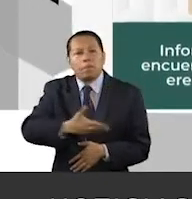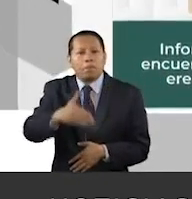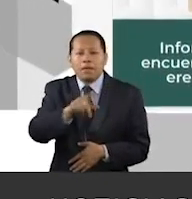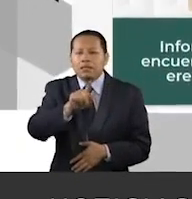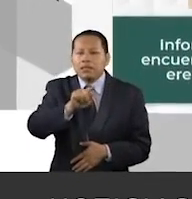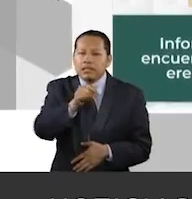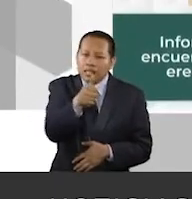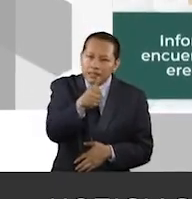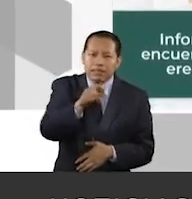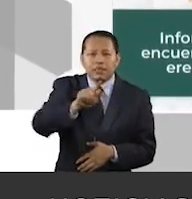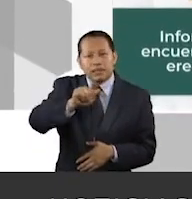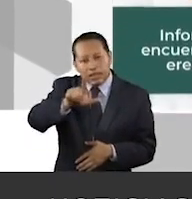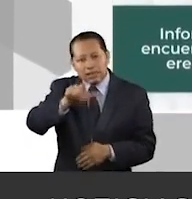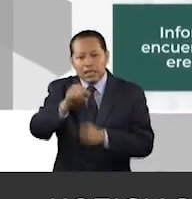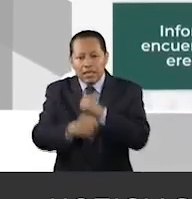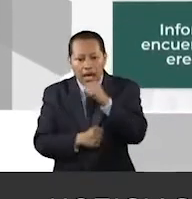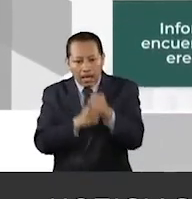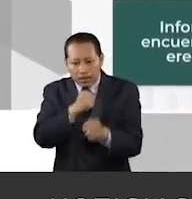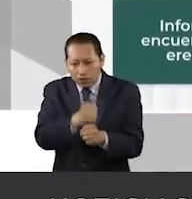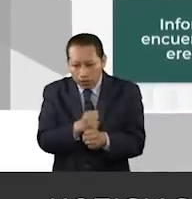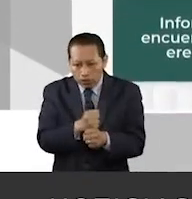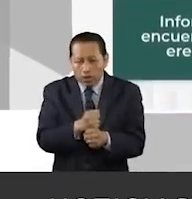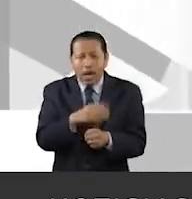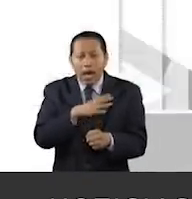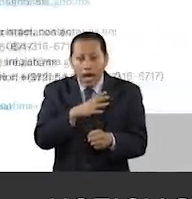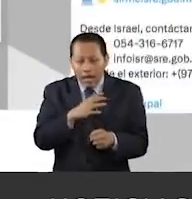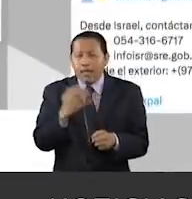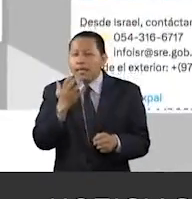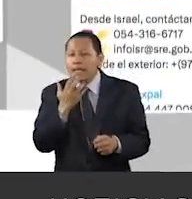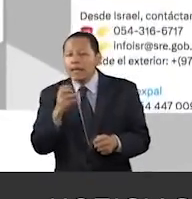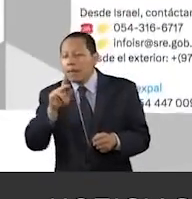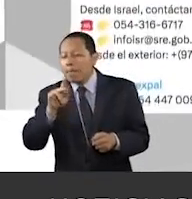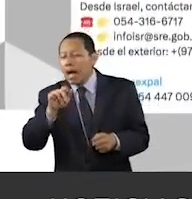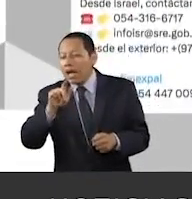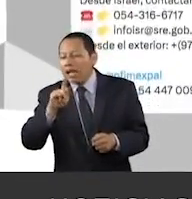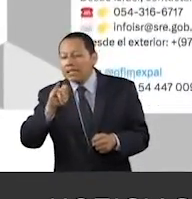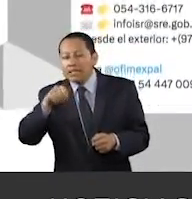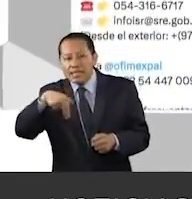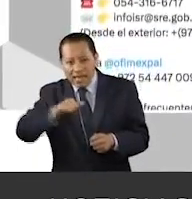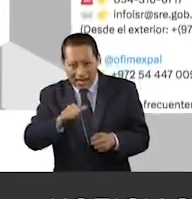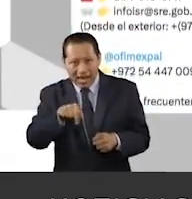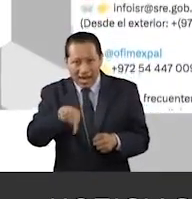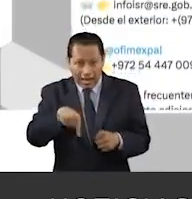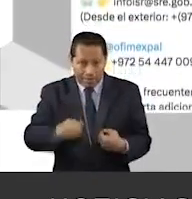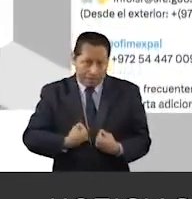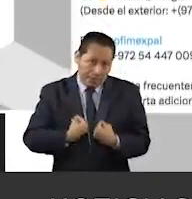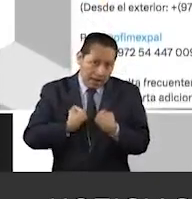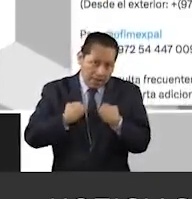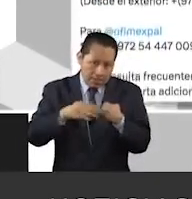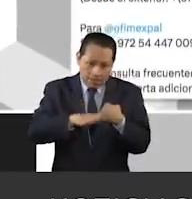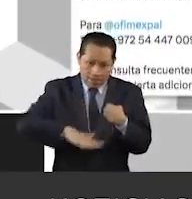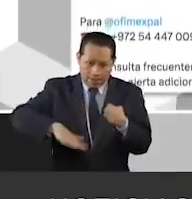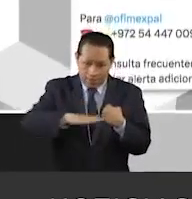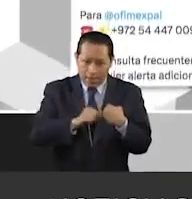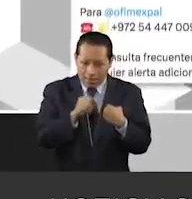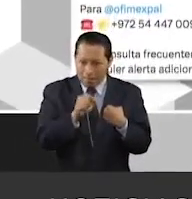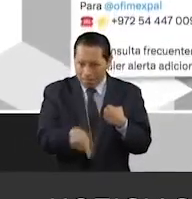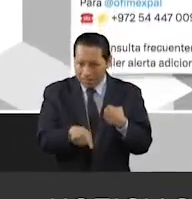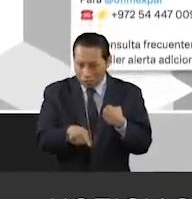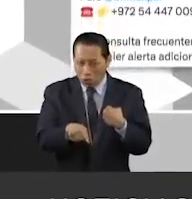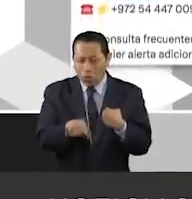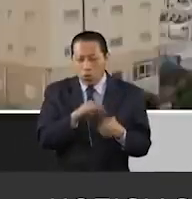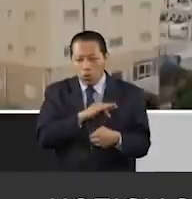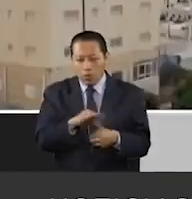un conflicto entre los palestinos que habitaban ese territorio con anterioridad